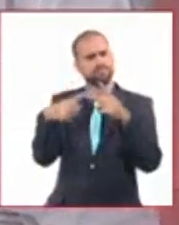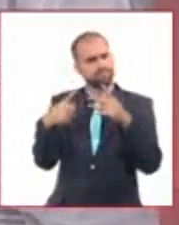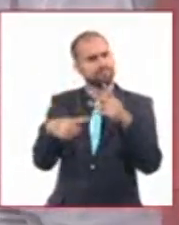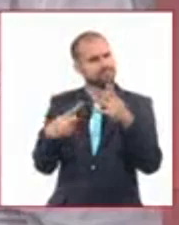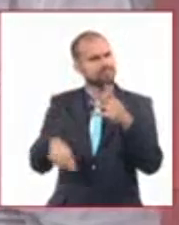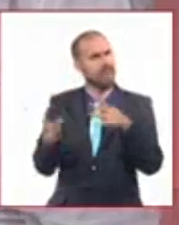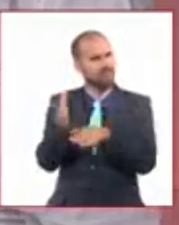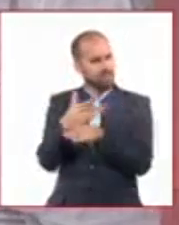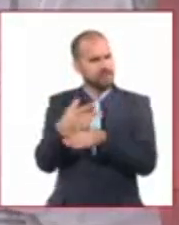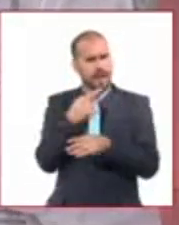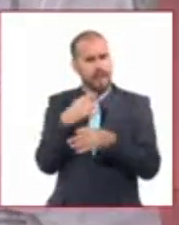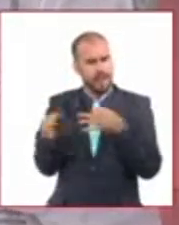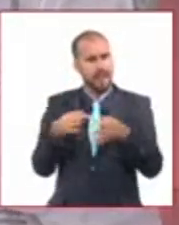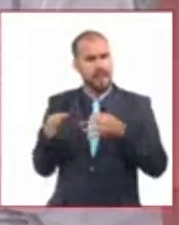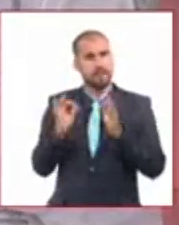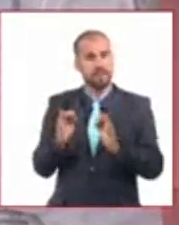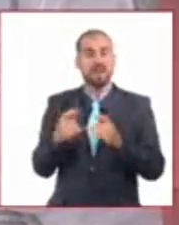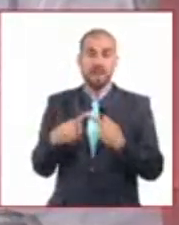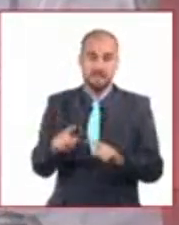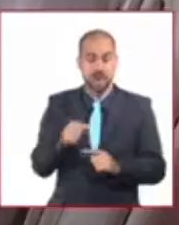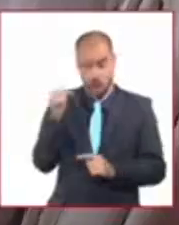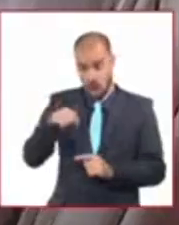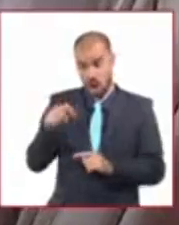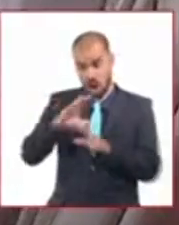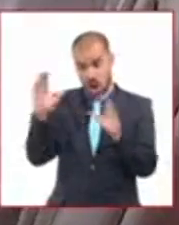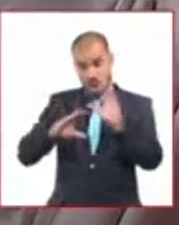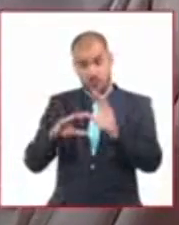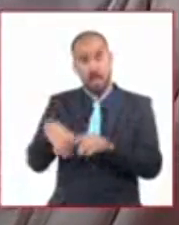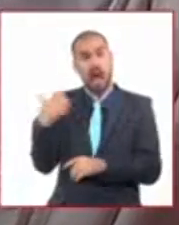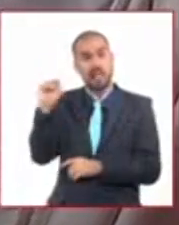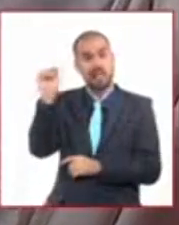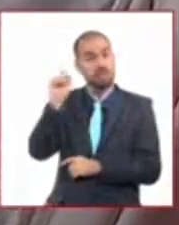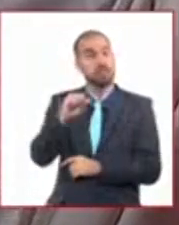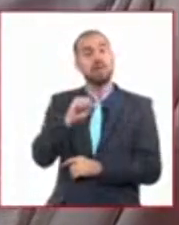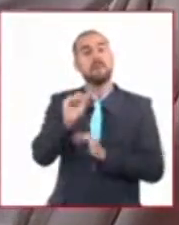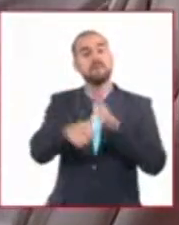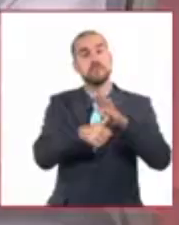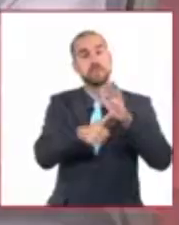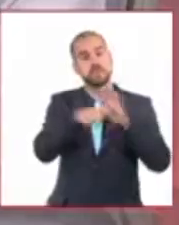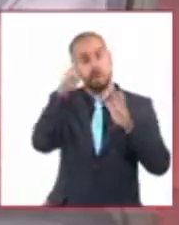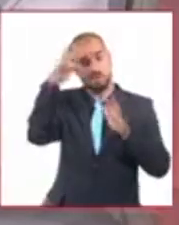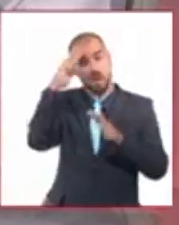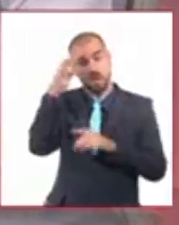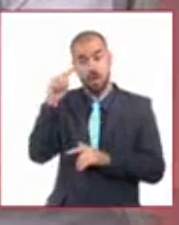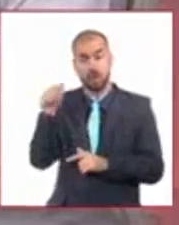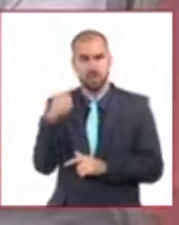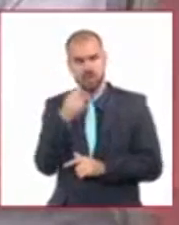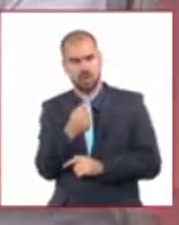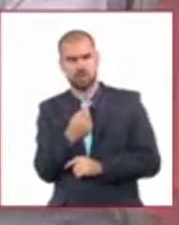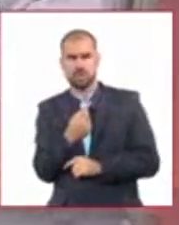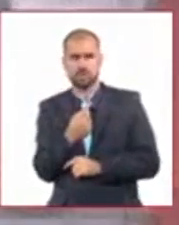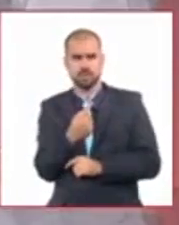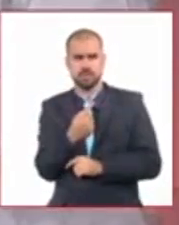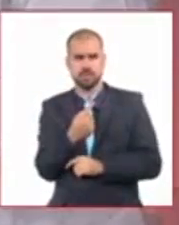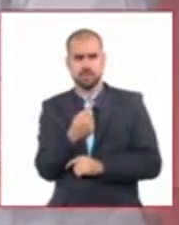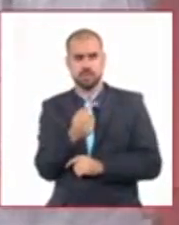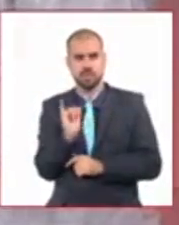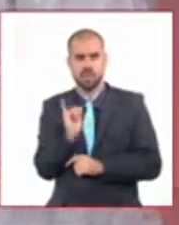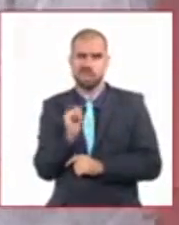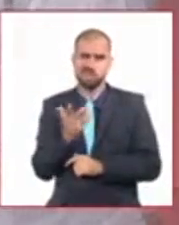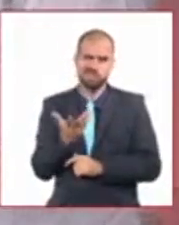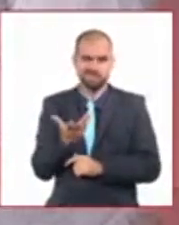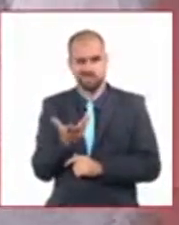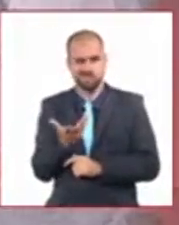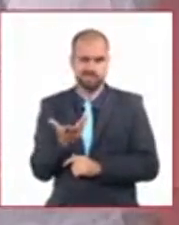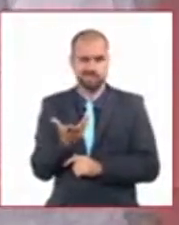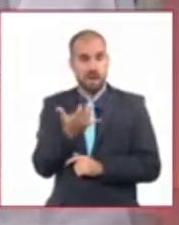la ausencia de presidentes mexicanos pero muchos tiene un simbolismo importante y eso como un detalle ahora hay